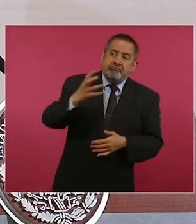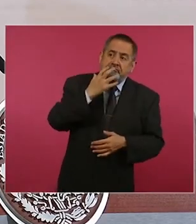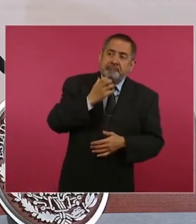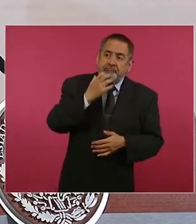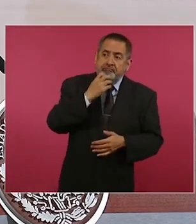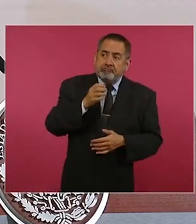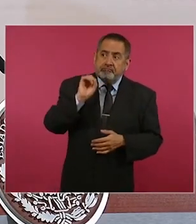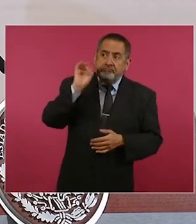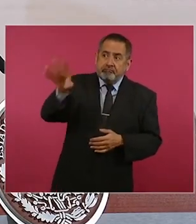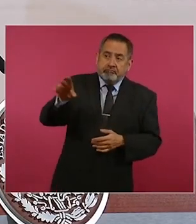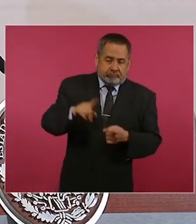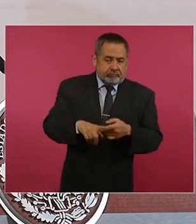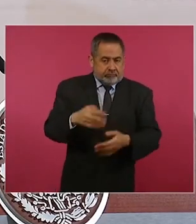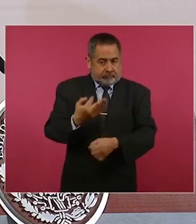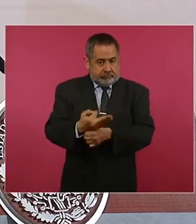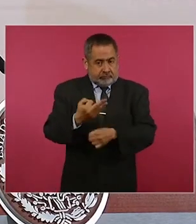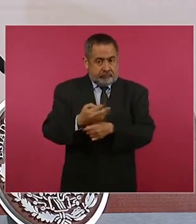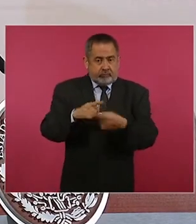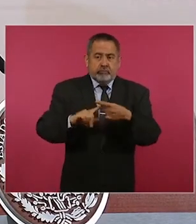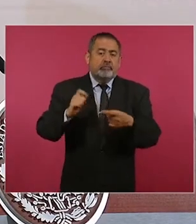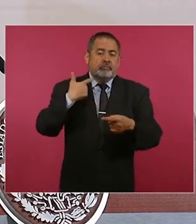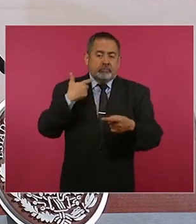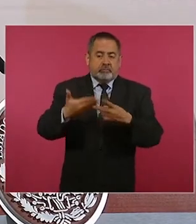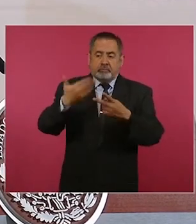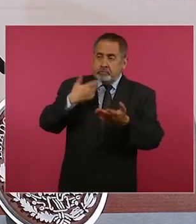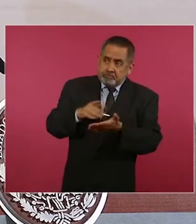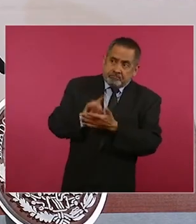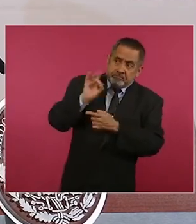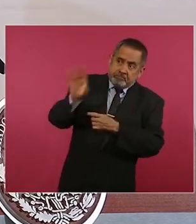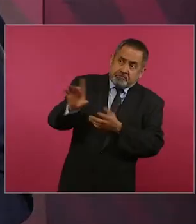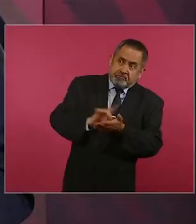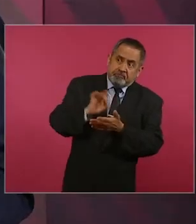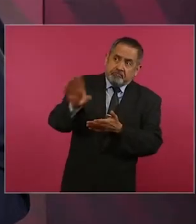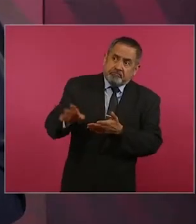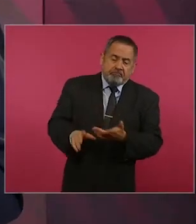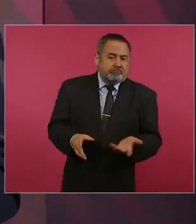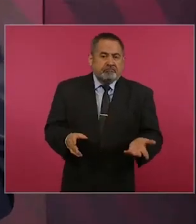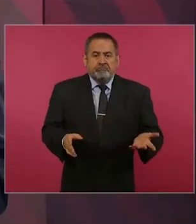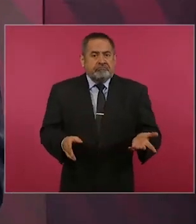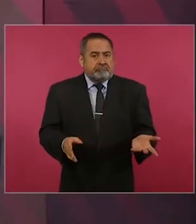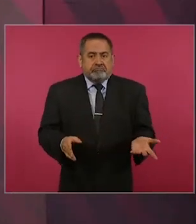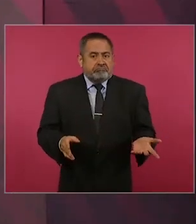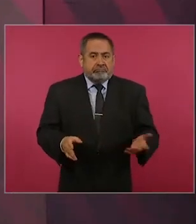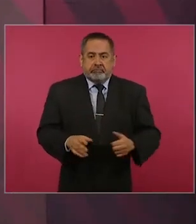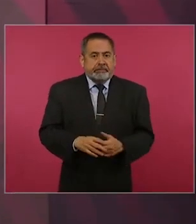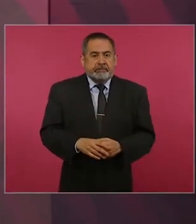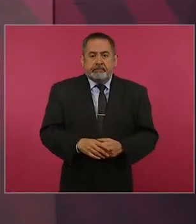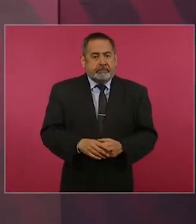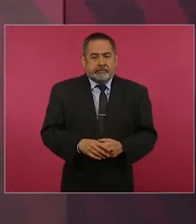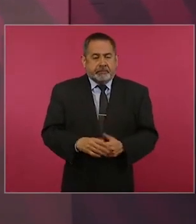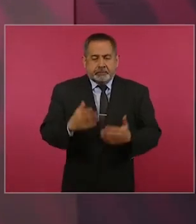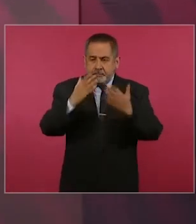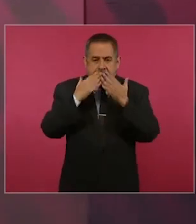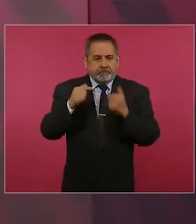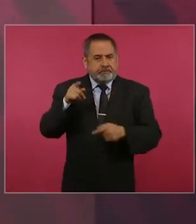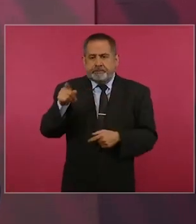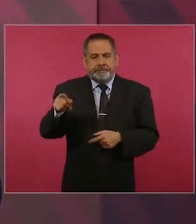a el que está actualmente y al anterior. Sí. Y no ha